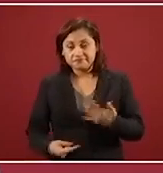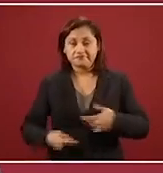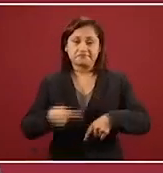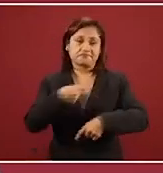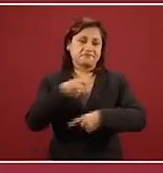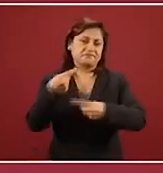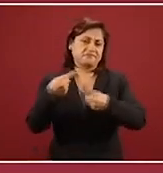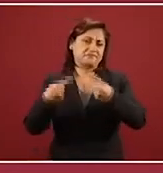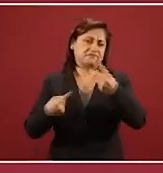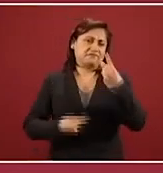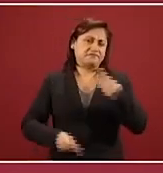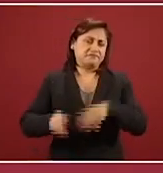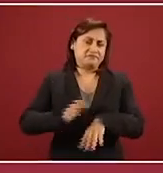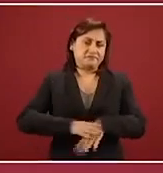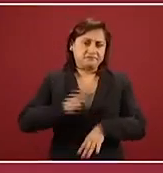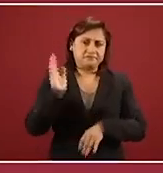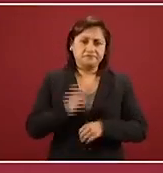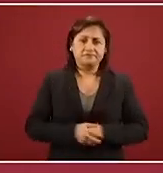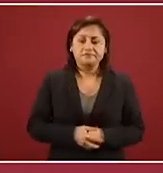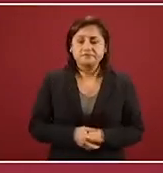etcétera, etcétera, etcétera.